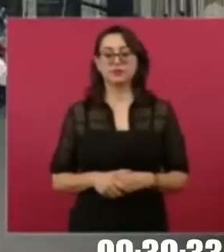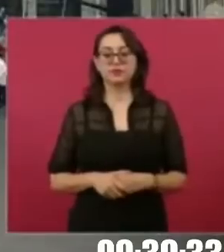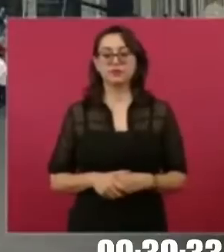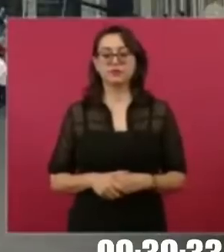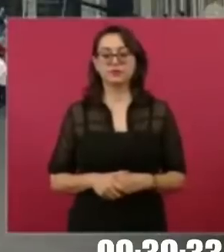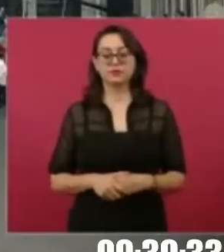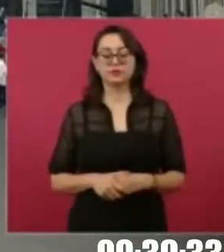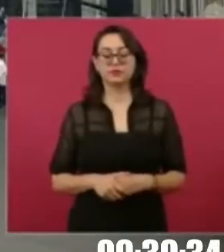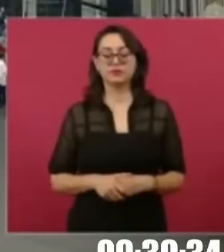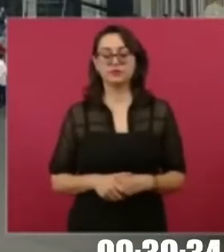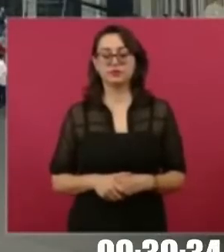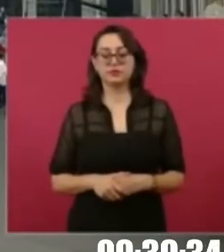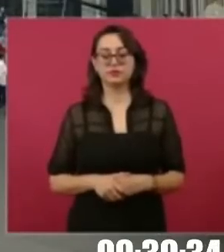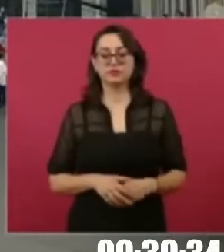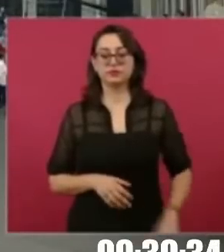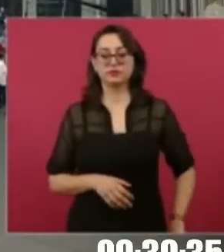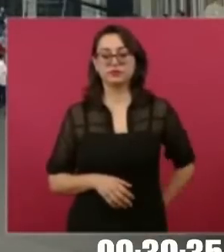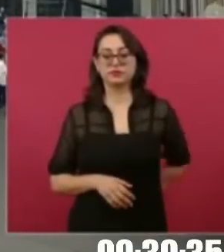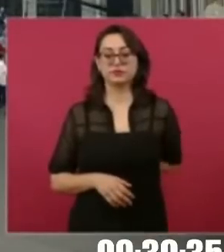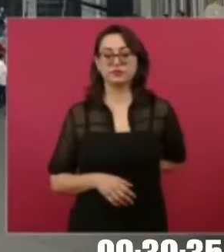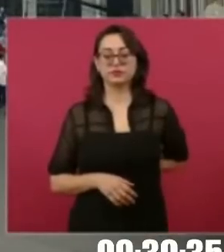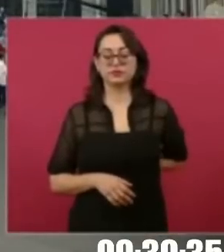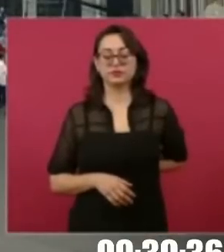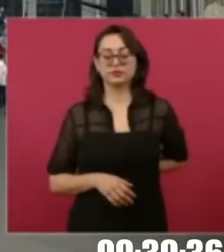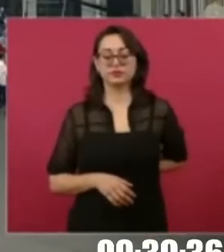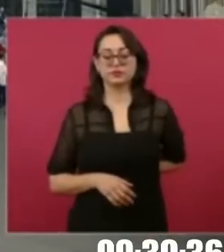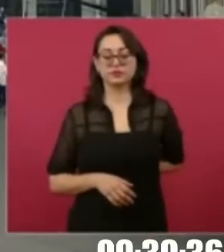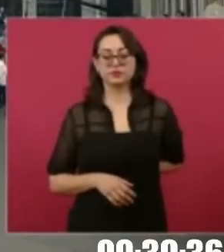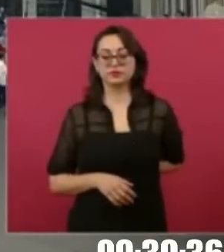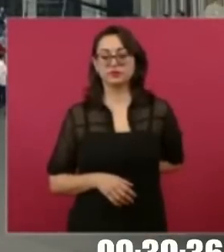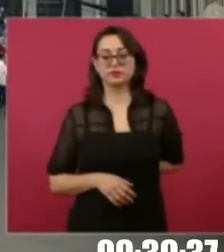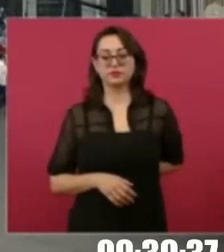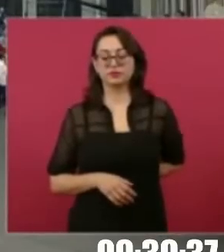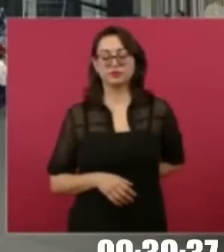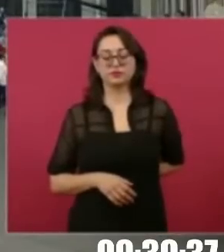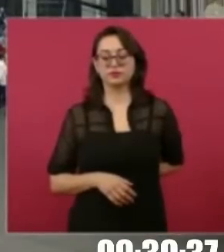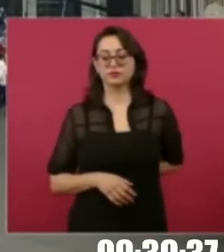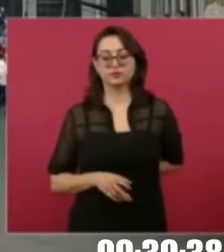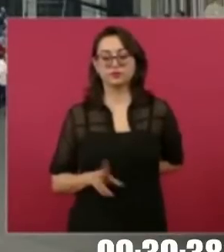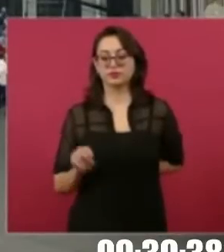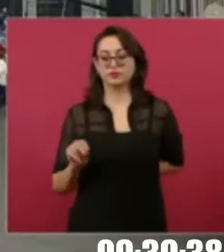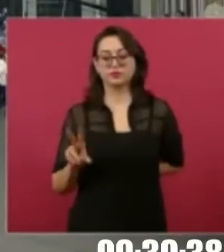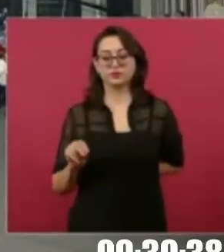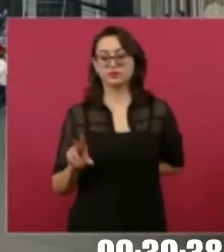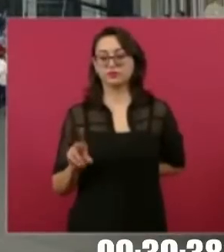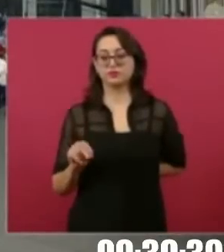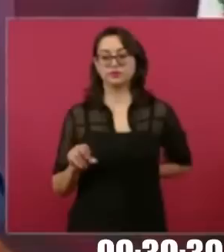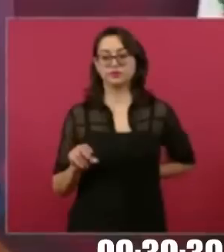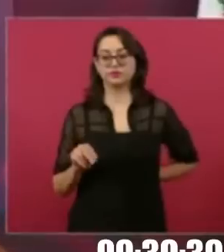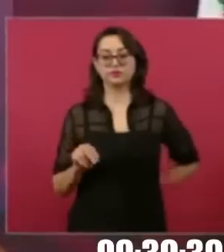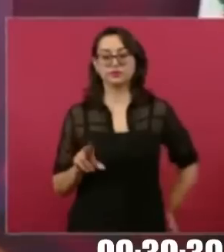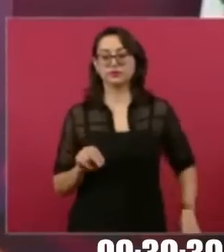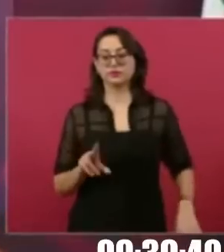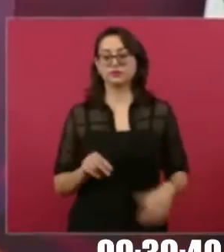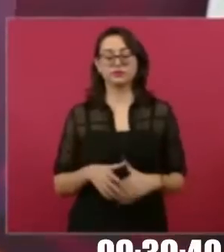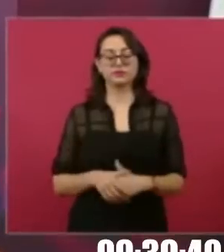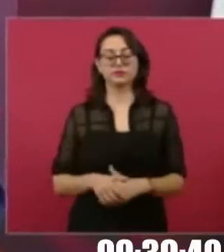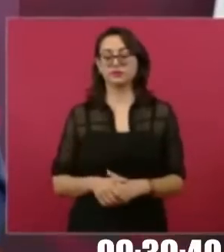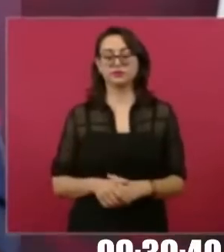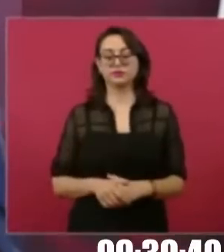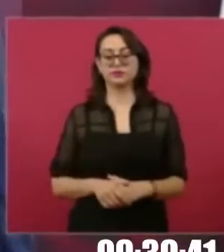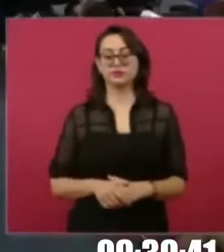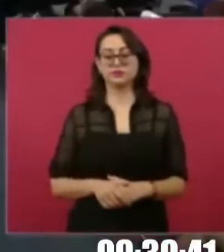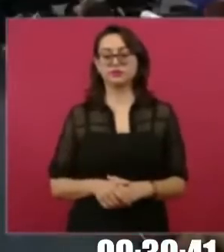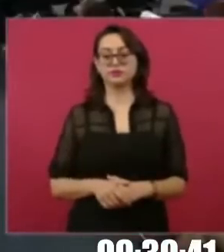qué el campo no no no no tenemos reporte de eso no